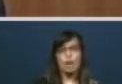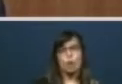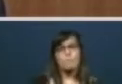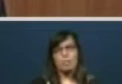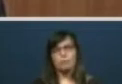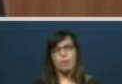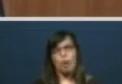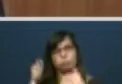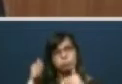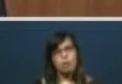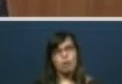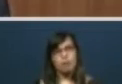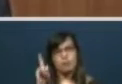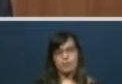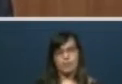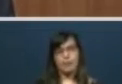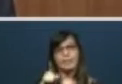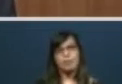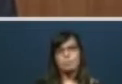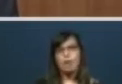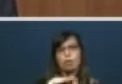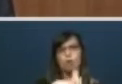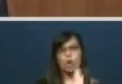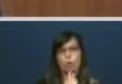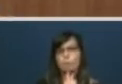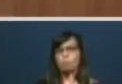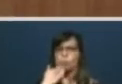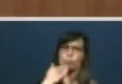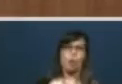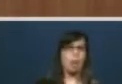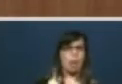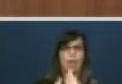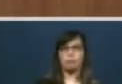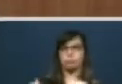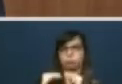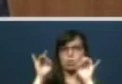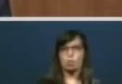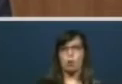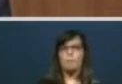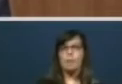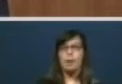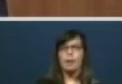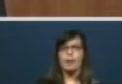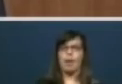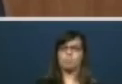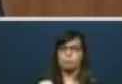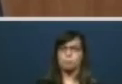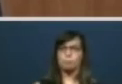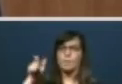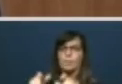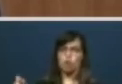y aquella que ha impulsado una batería de normas con rango de ley en materia de integración de la población inmigrante ciudadanía